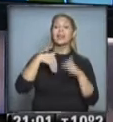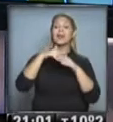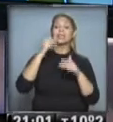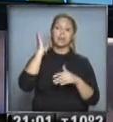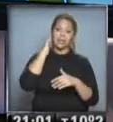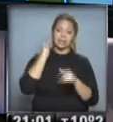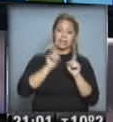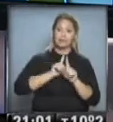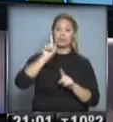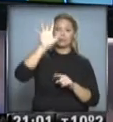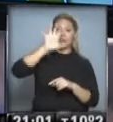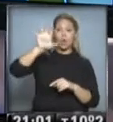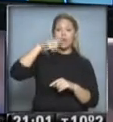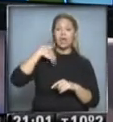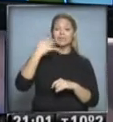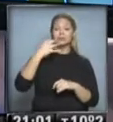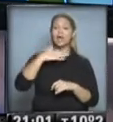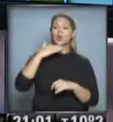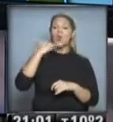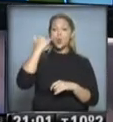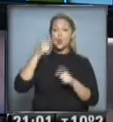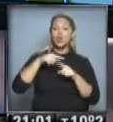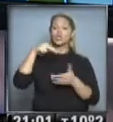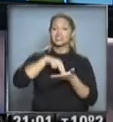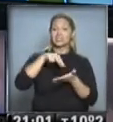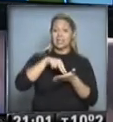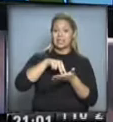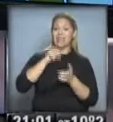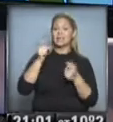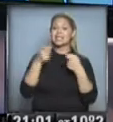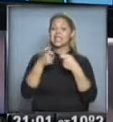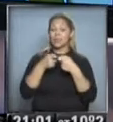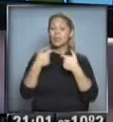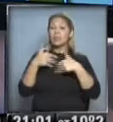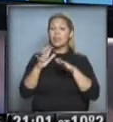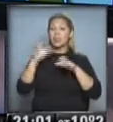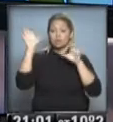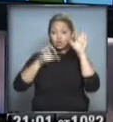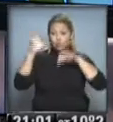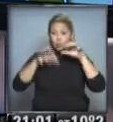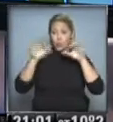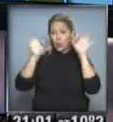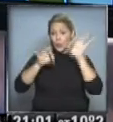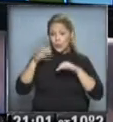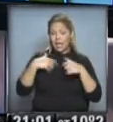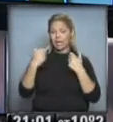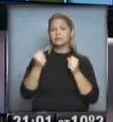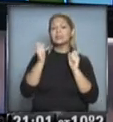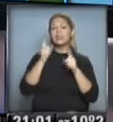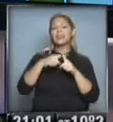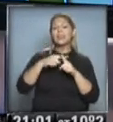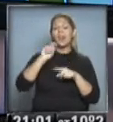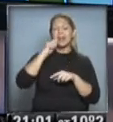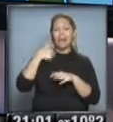máxima en el noroeste especialmente en el este de jujuy este salta también en santiago del estero la posibilidad precipitaciones aisladas temperaturas mucho más